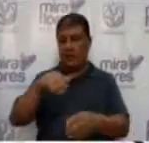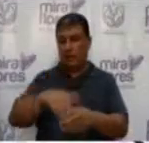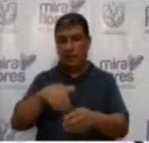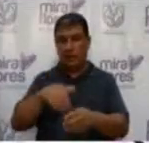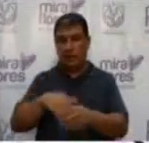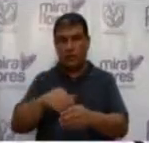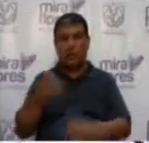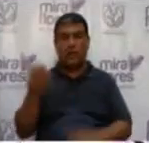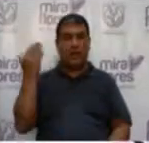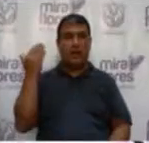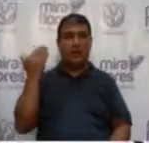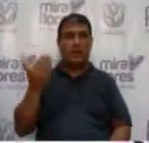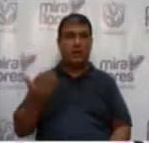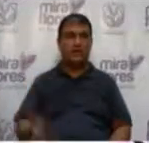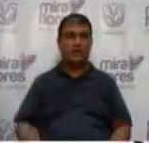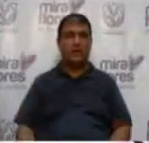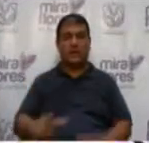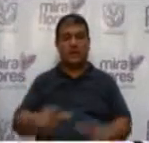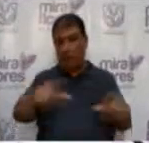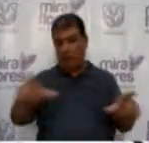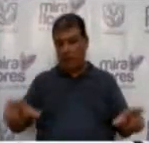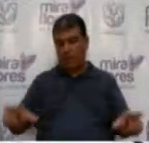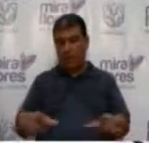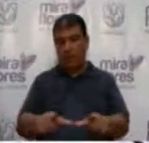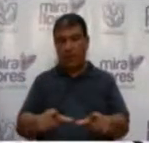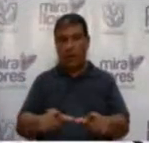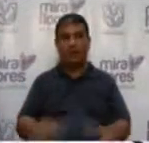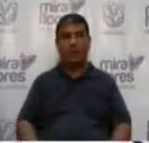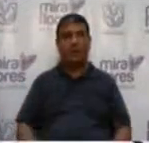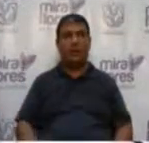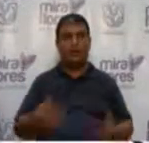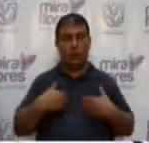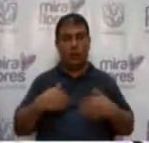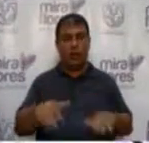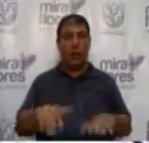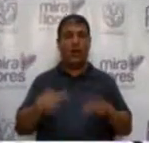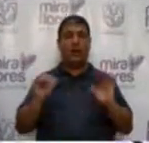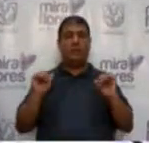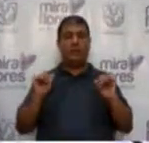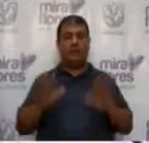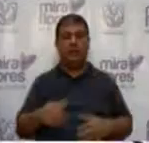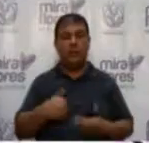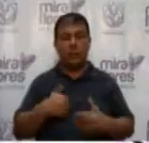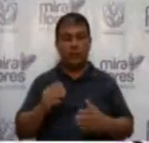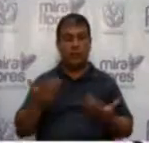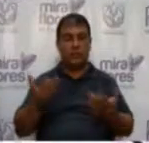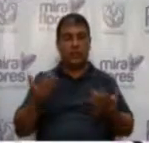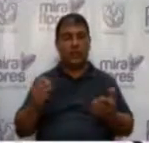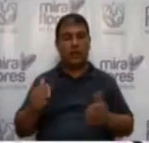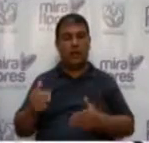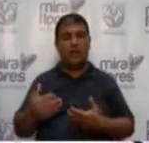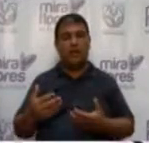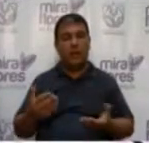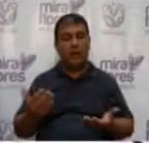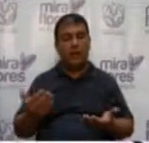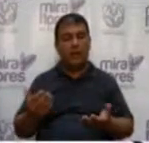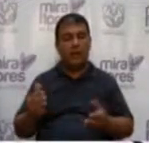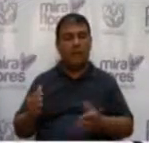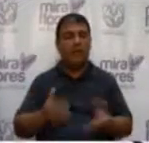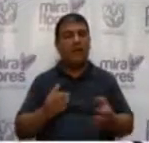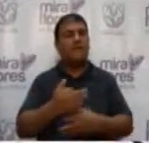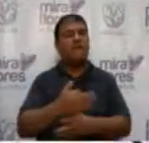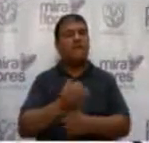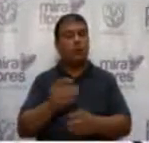donación en ese entonces de ese terreno, y voy a abstenerme porque es un asunto de forma más no de fondo, porque